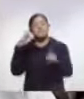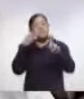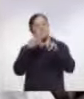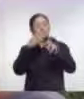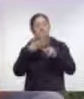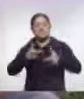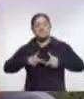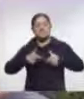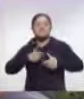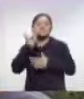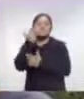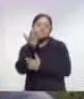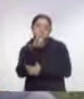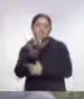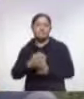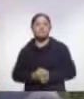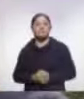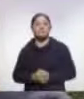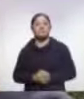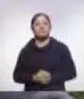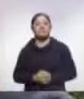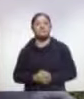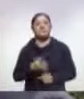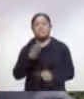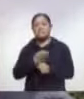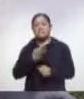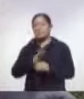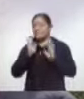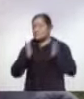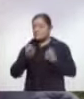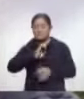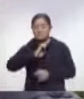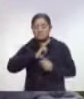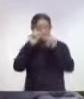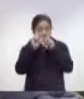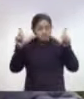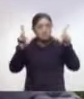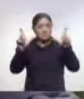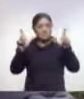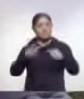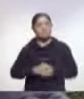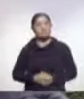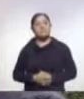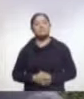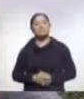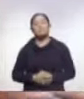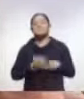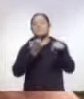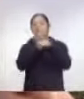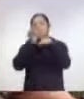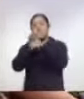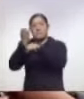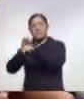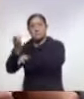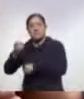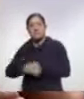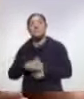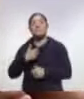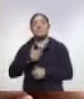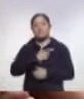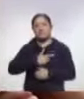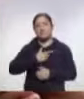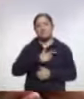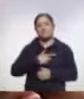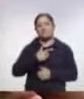una medalla. Así es, ya estoy alistándose para la etapa estatal. Mis pruebas serían las